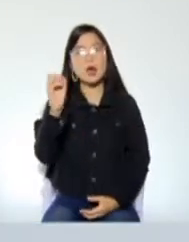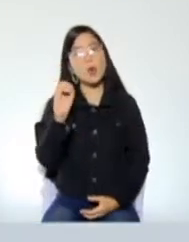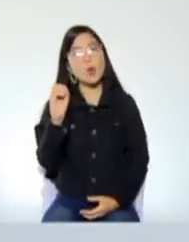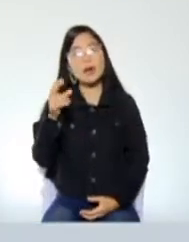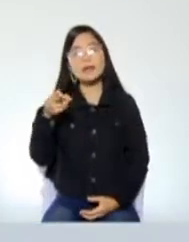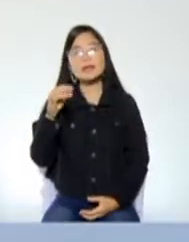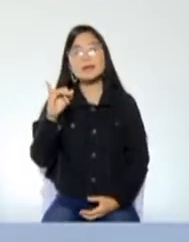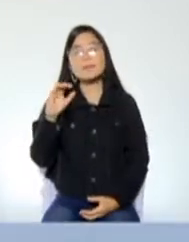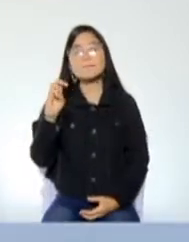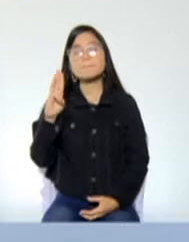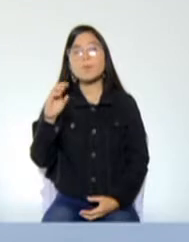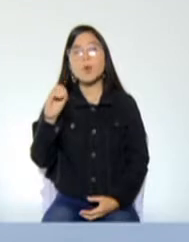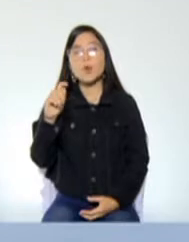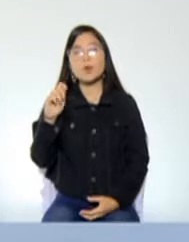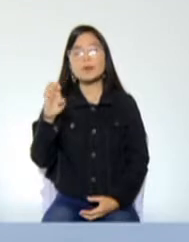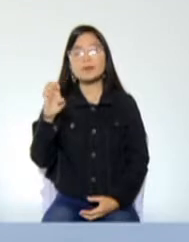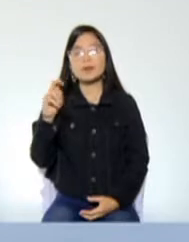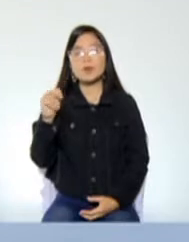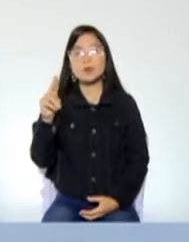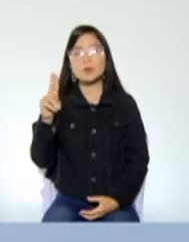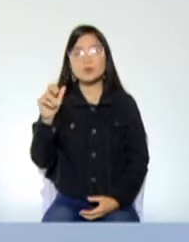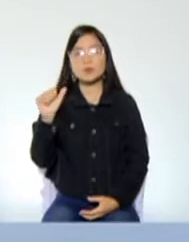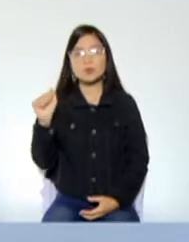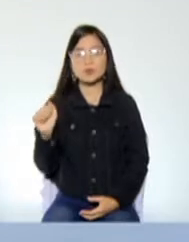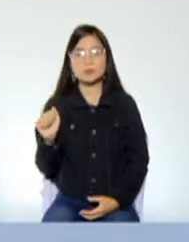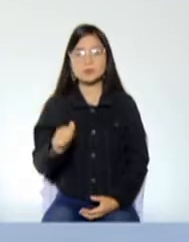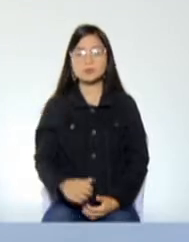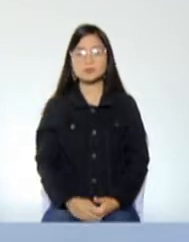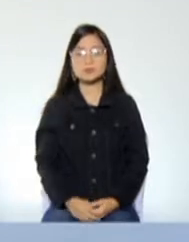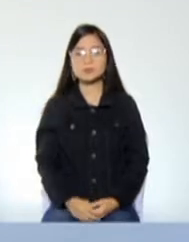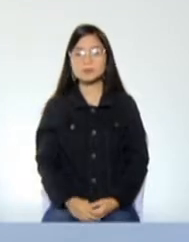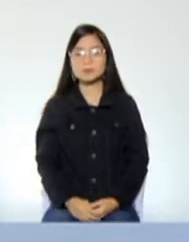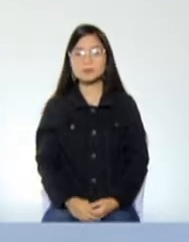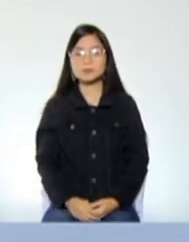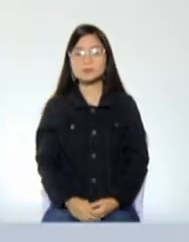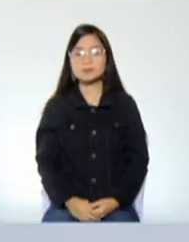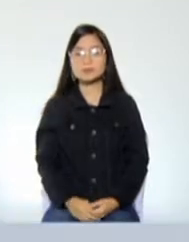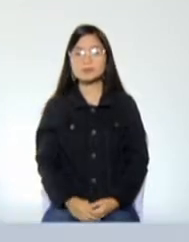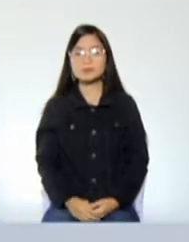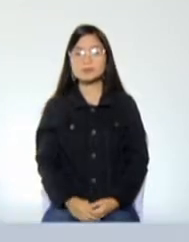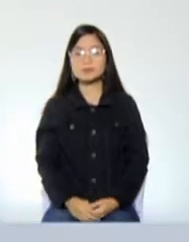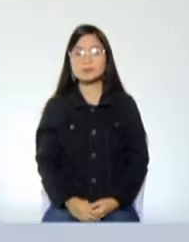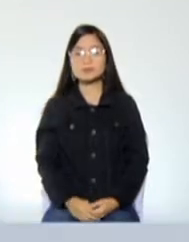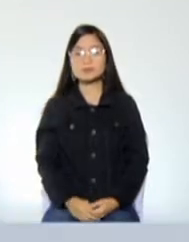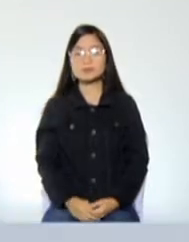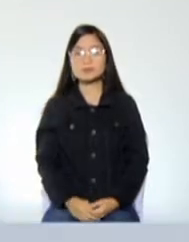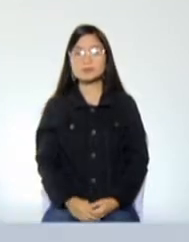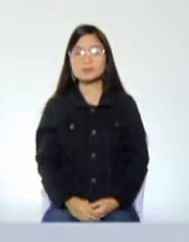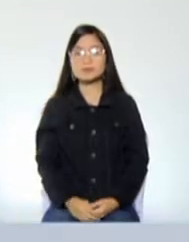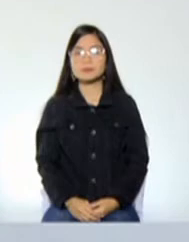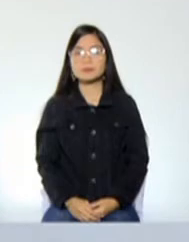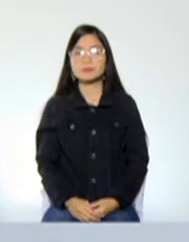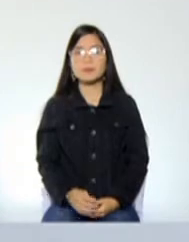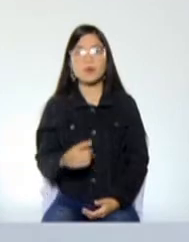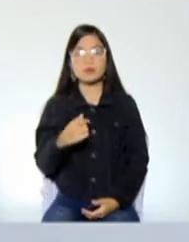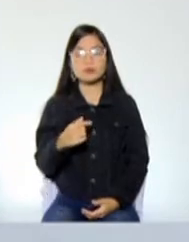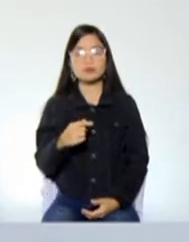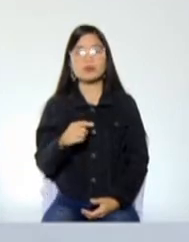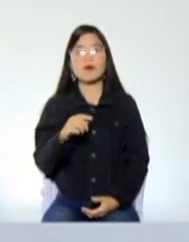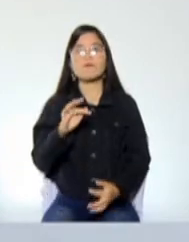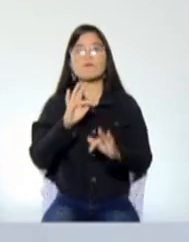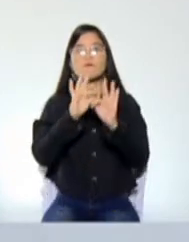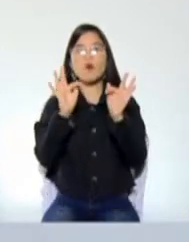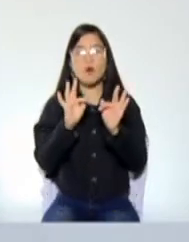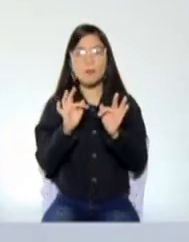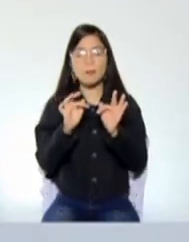hipotenusa. Al nosotros aplicar nuestro teorema de Pitágoras,